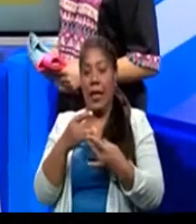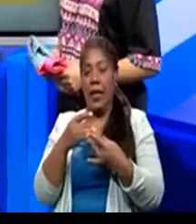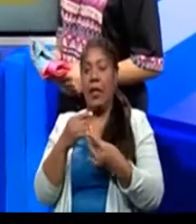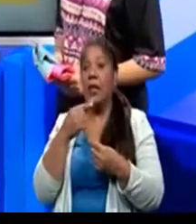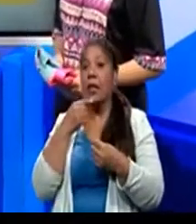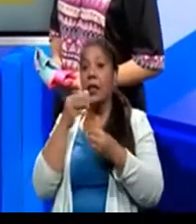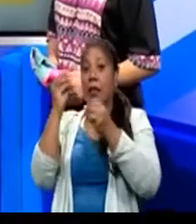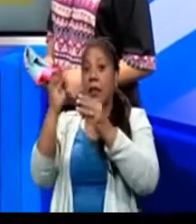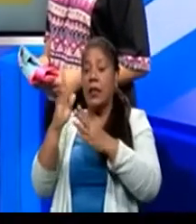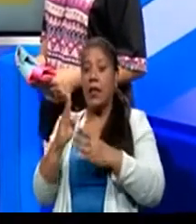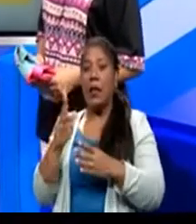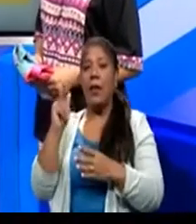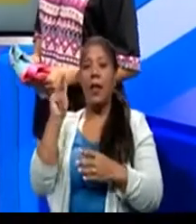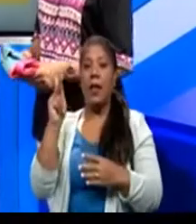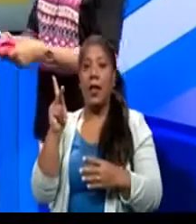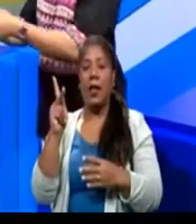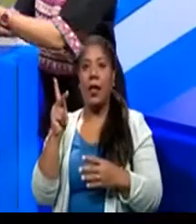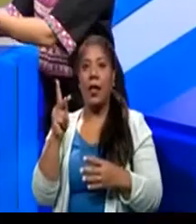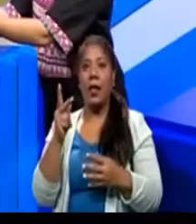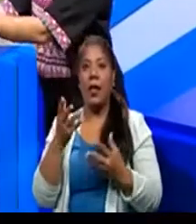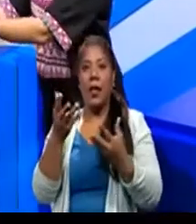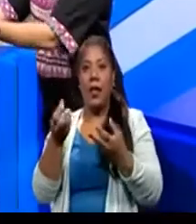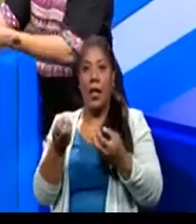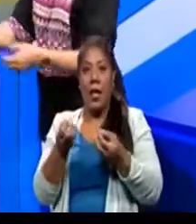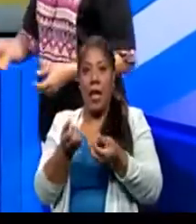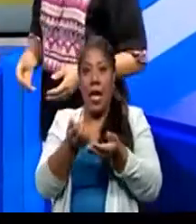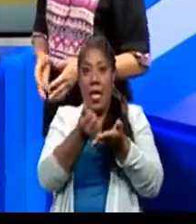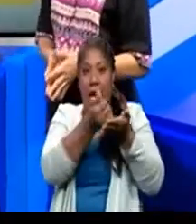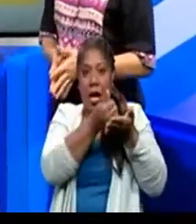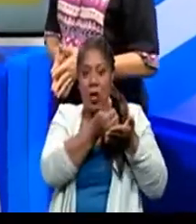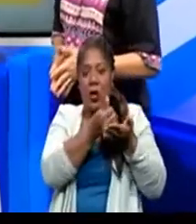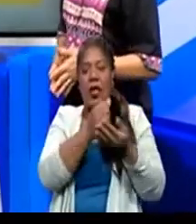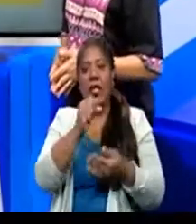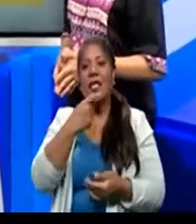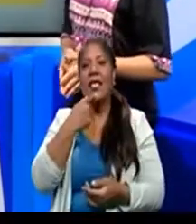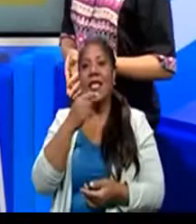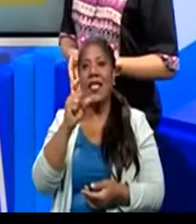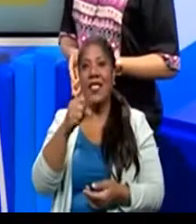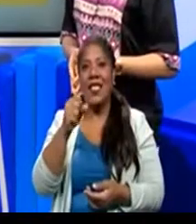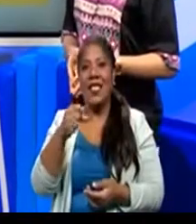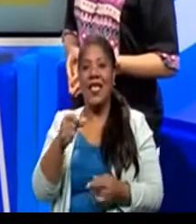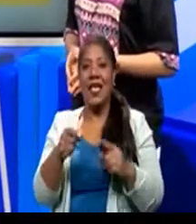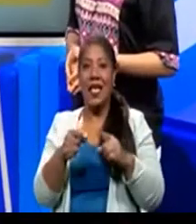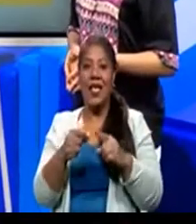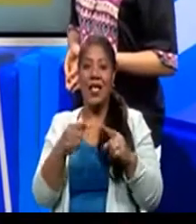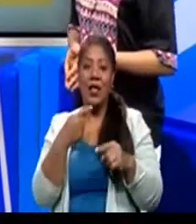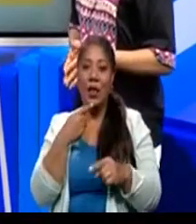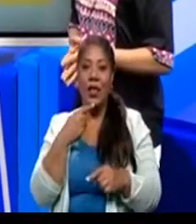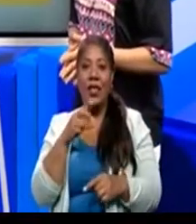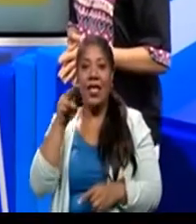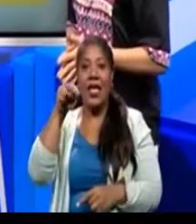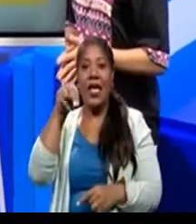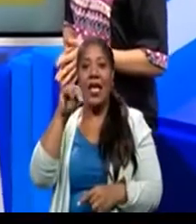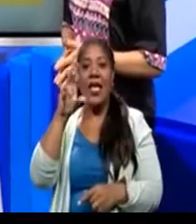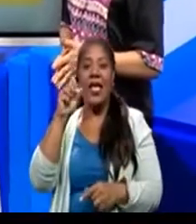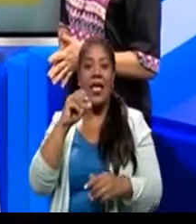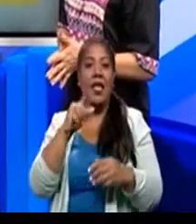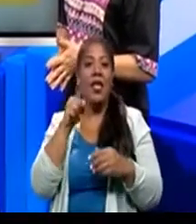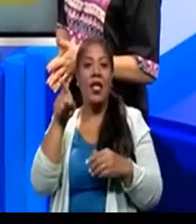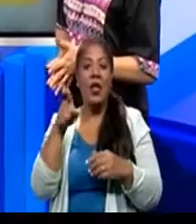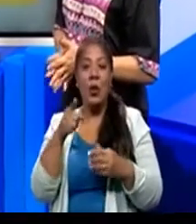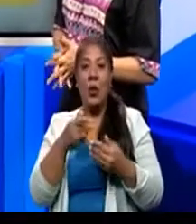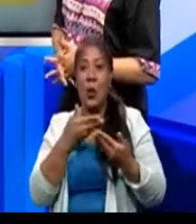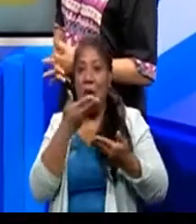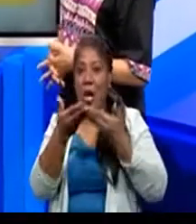Nini, me alegra mucho. ¿Quieres que tenga eso acá? Sí. Muy gracias, bien. Maestra. Bueno, Nini, hasta aquí creo que ha sido tu